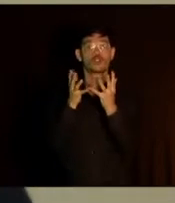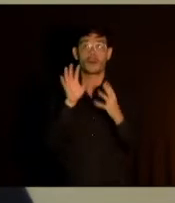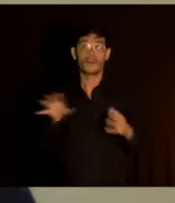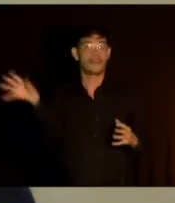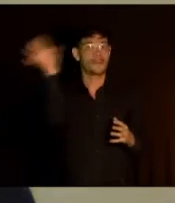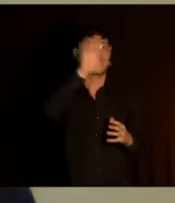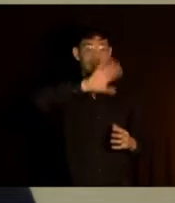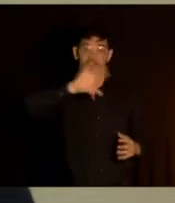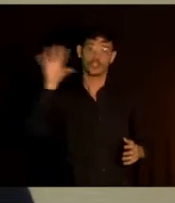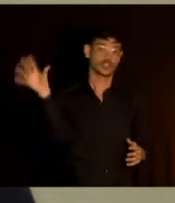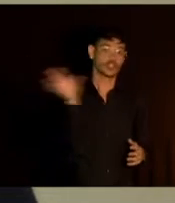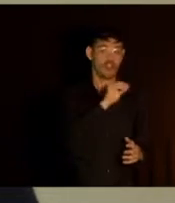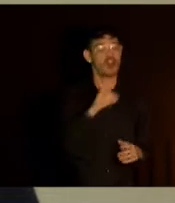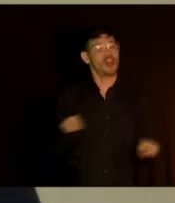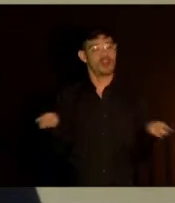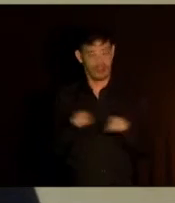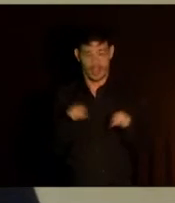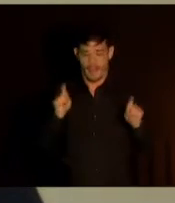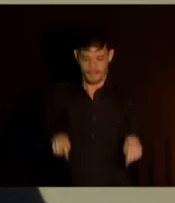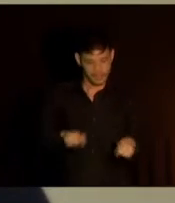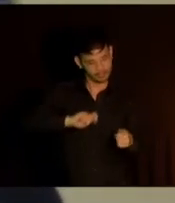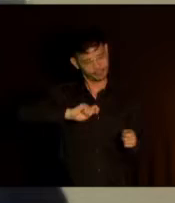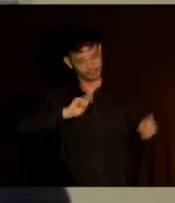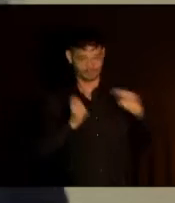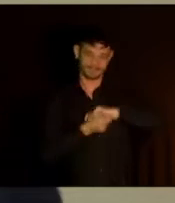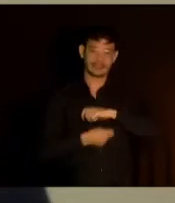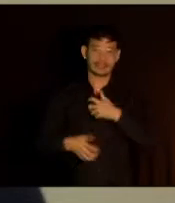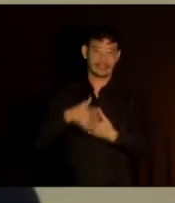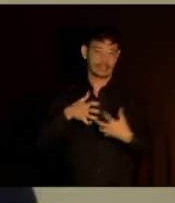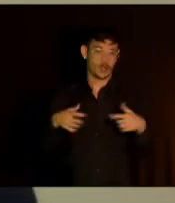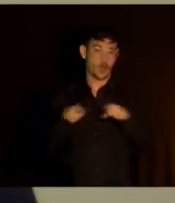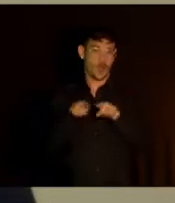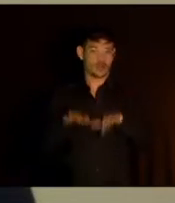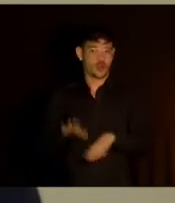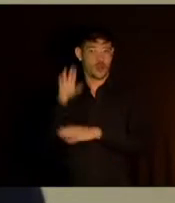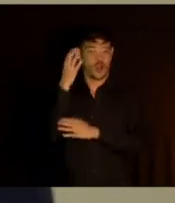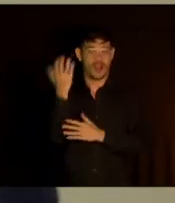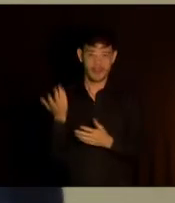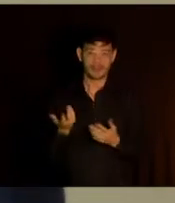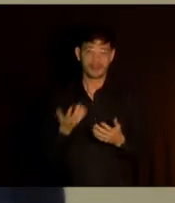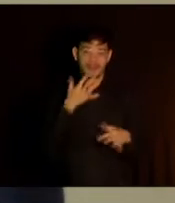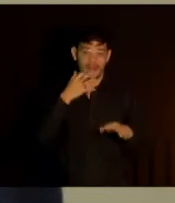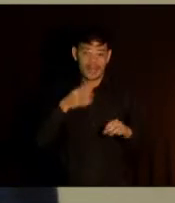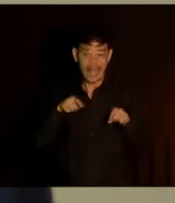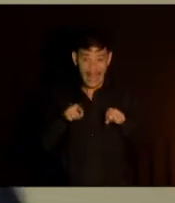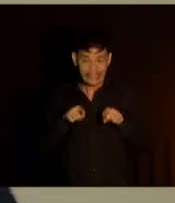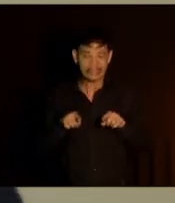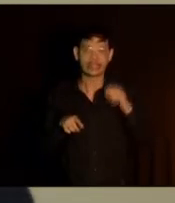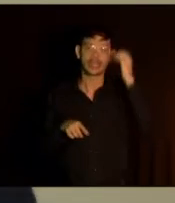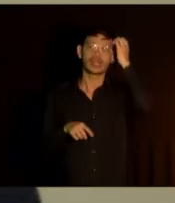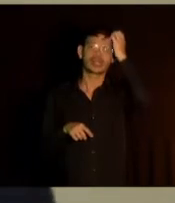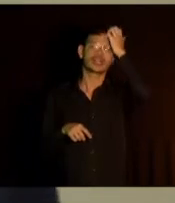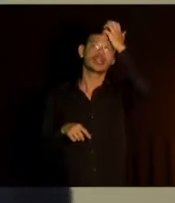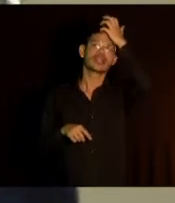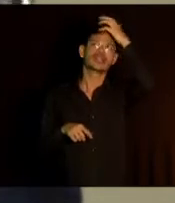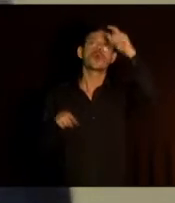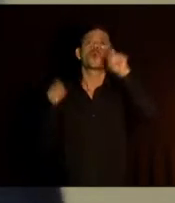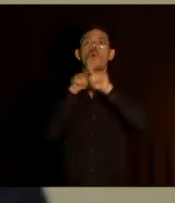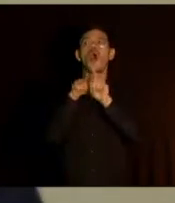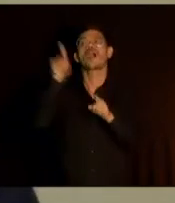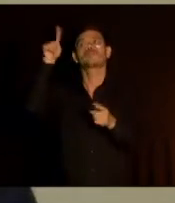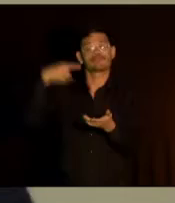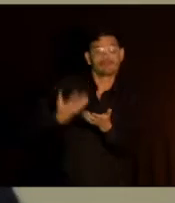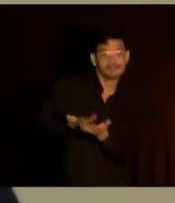Colombia. Entonces esto es recomendado, es bien visto, ha sido